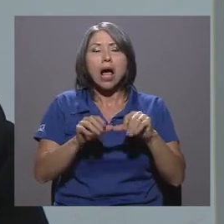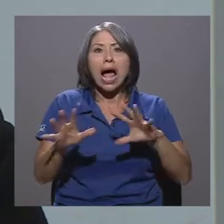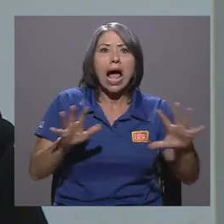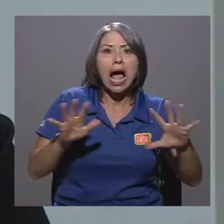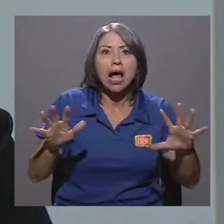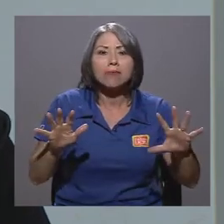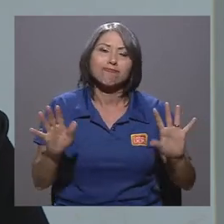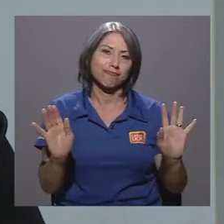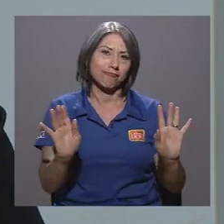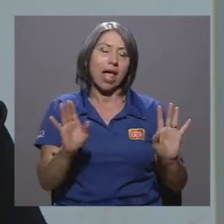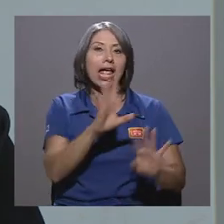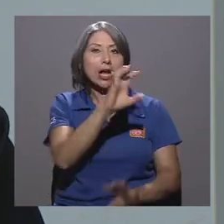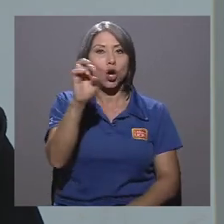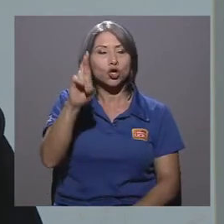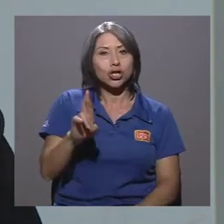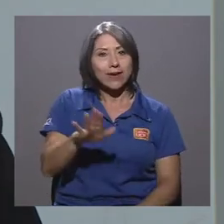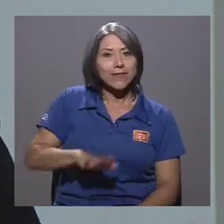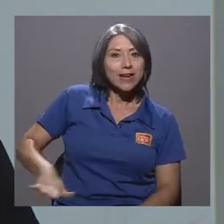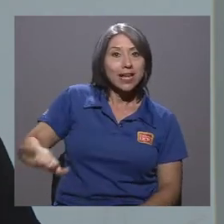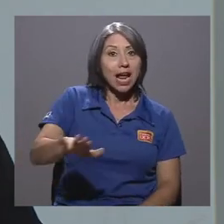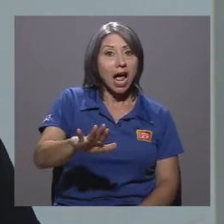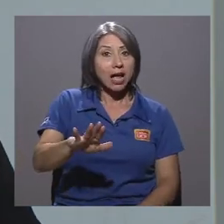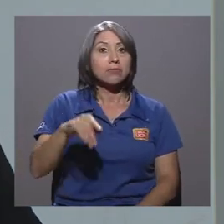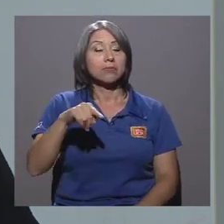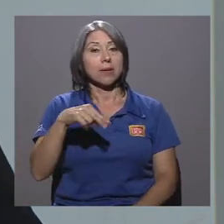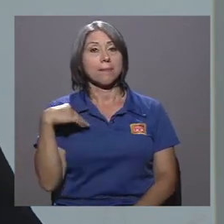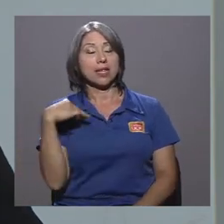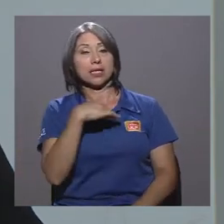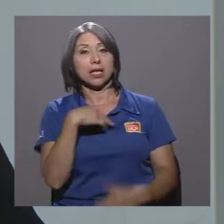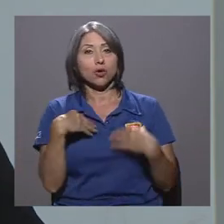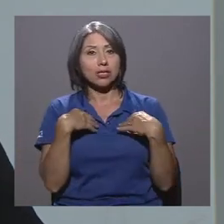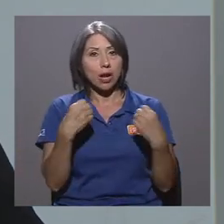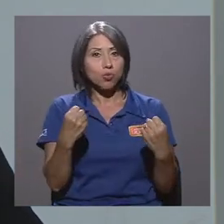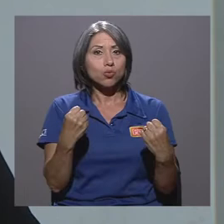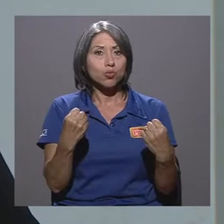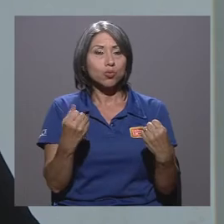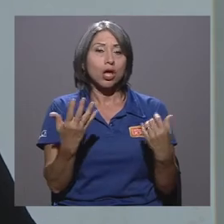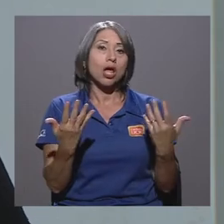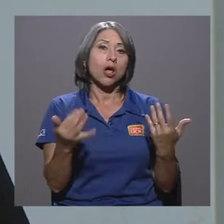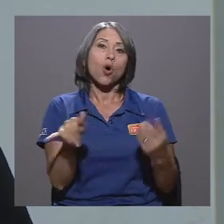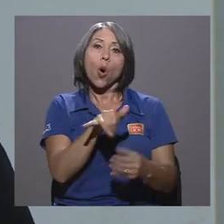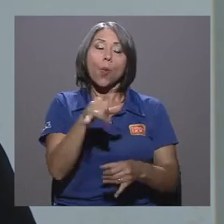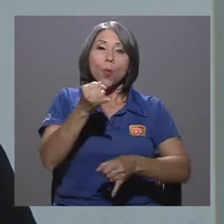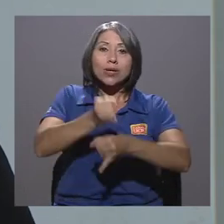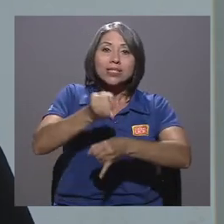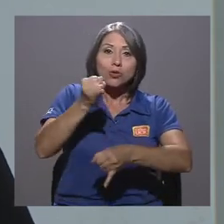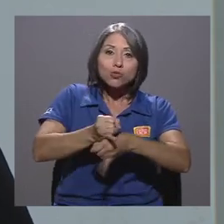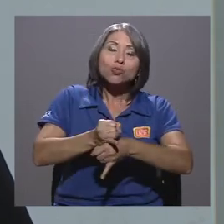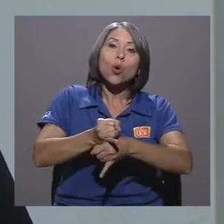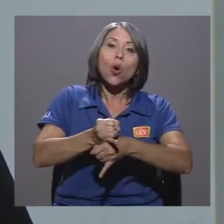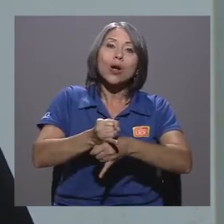Rica, nosotros en el Ministerio de Salud, como sector, incluso como institución parte del Sistema Nacional de Gestión de